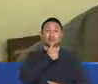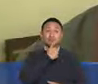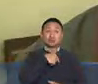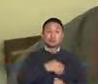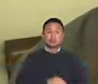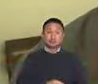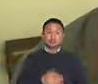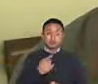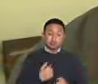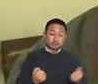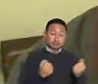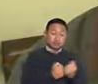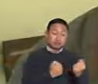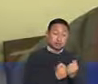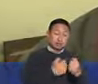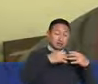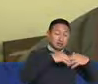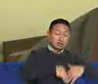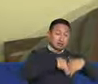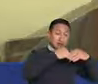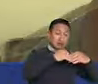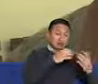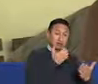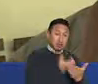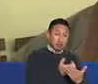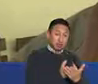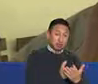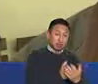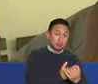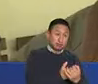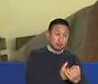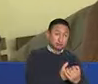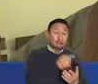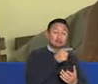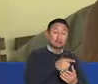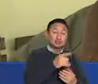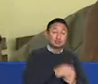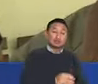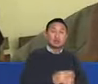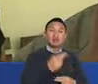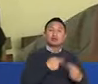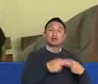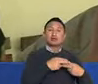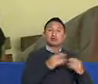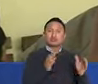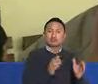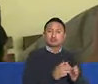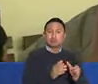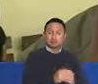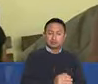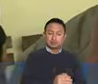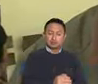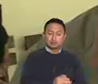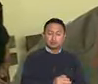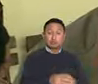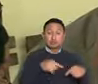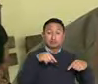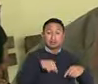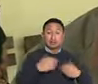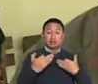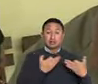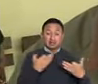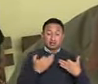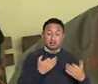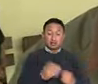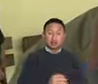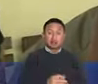un trabajo de reactivación económica de los emprendimientos. Son emprendimientos, son negocios pequeños, son micronegocios, son tiendas de barrio,